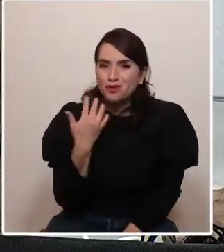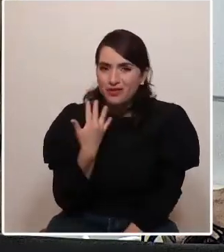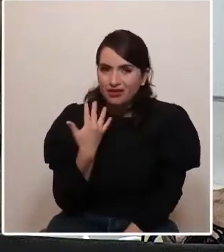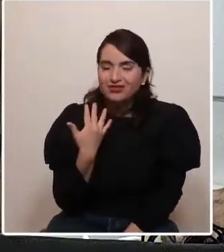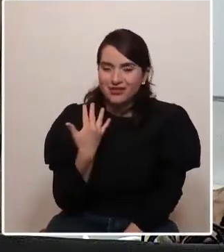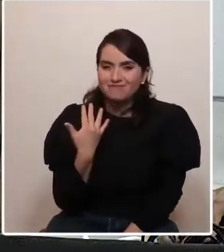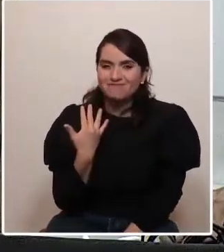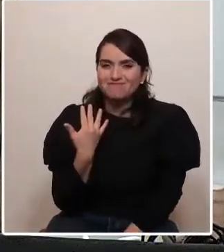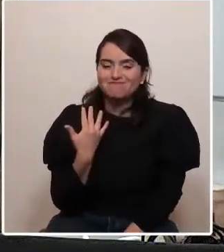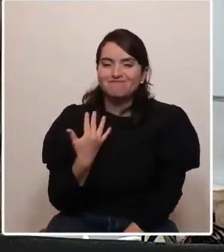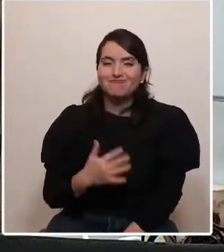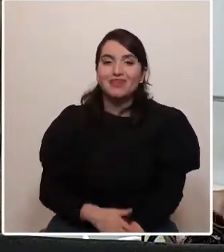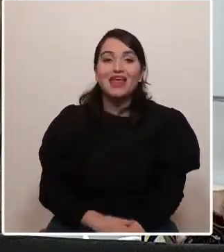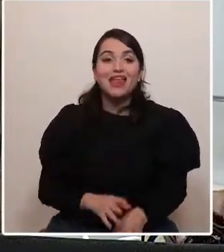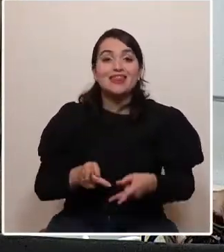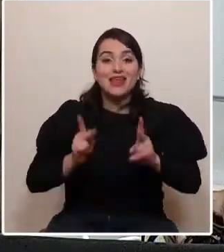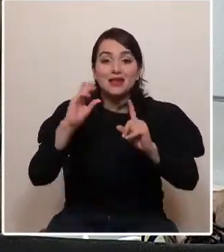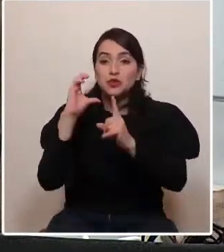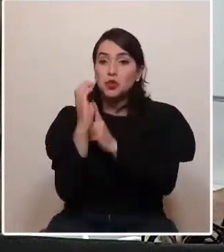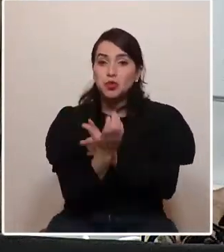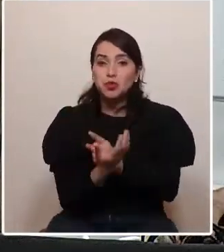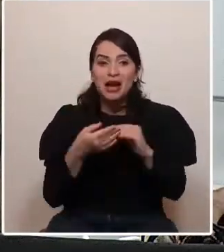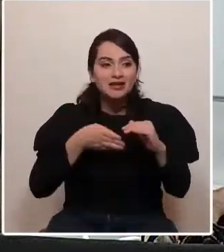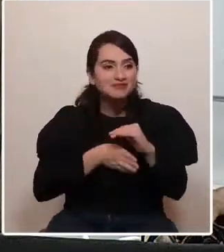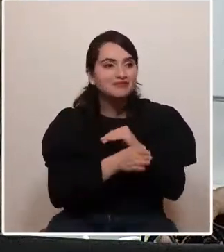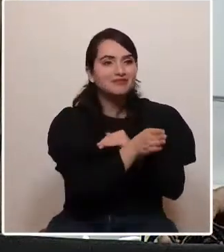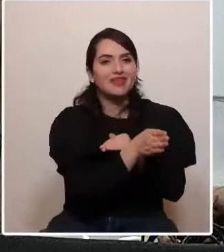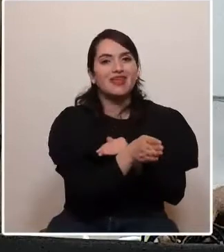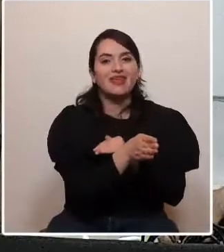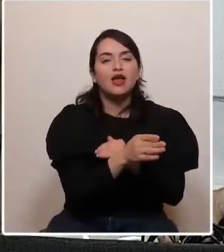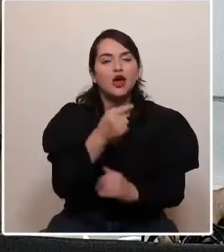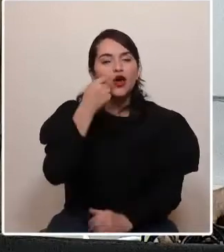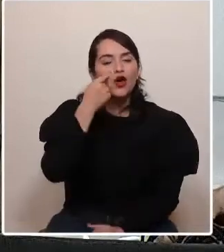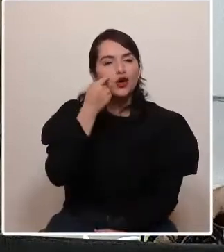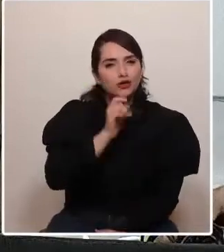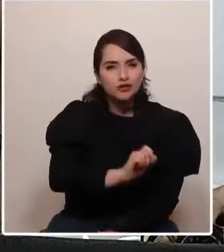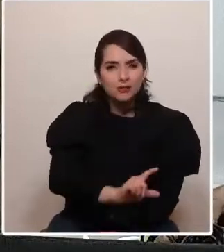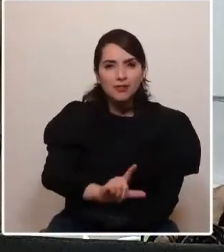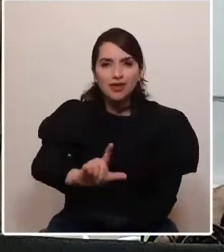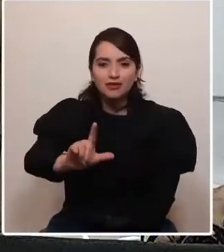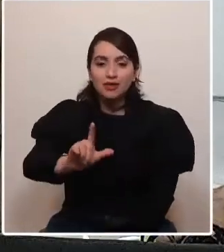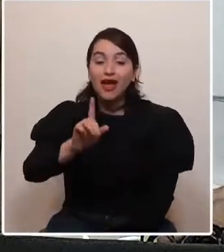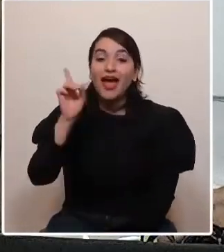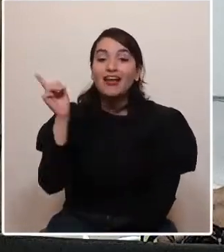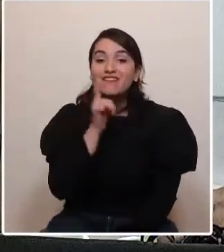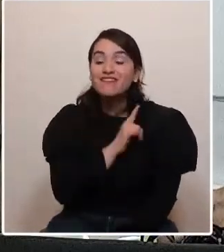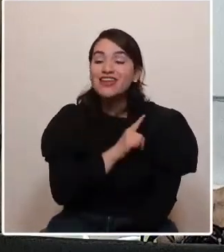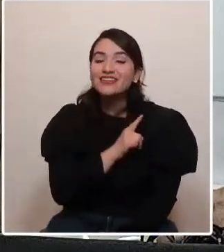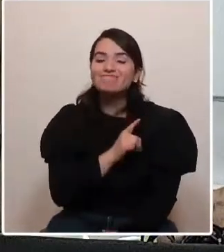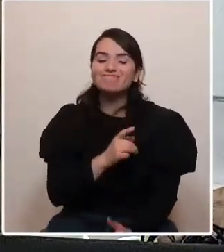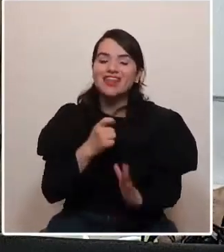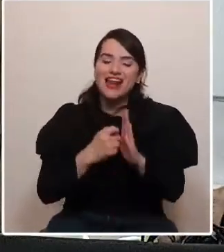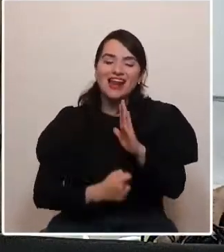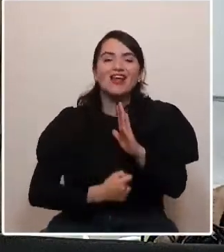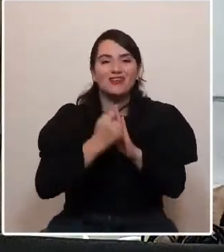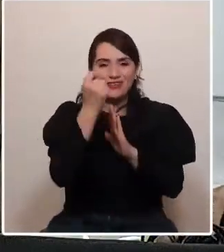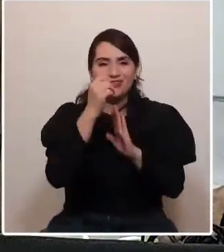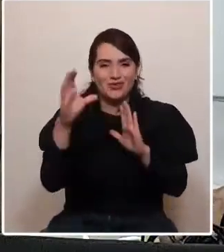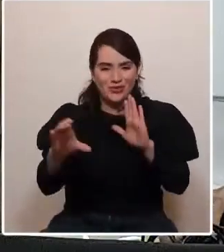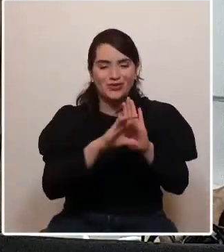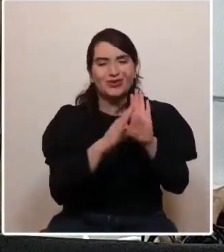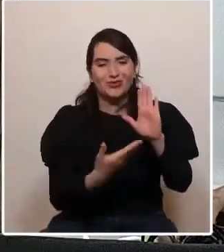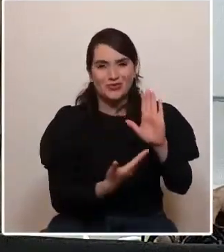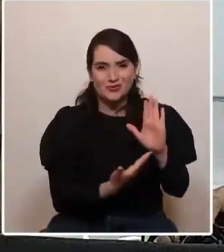el ejercicio de los derechos culturales y de los conocimientos que por fin son reconocidos a nivel